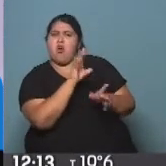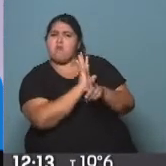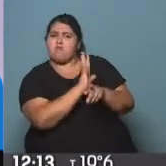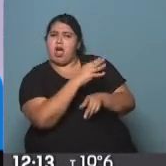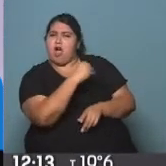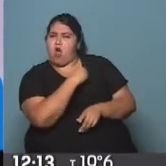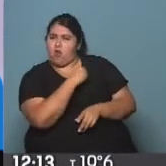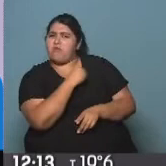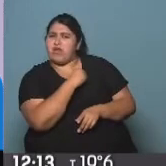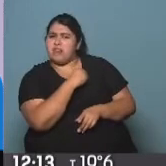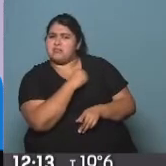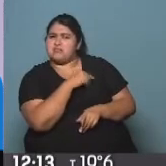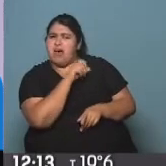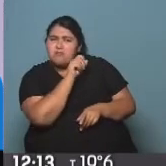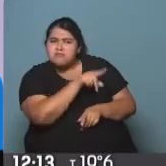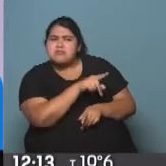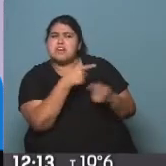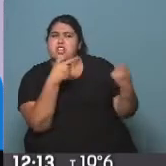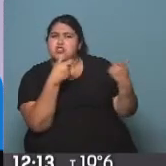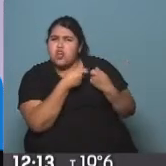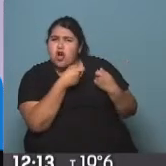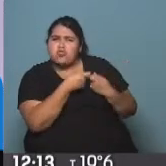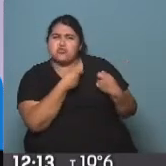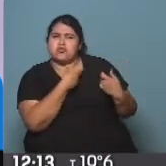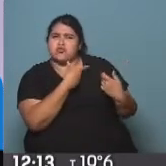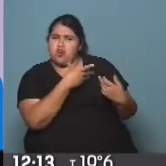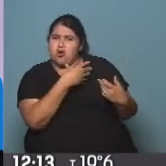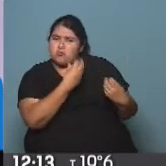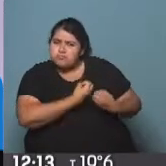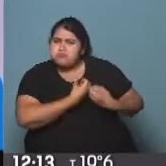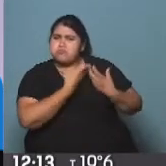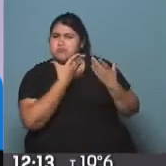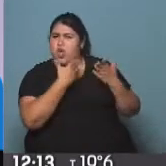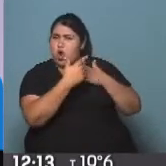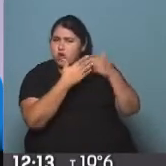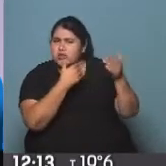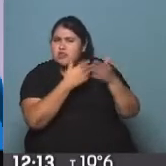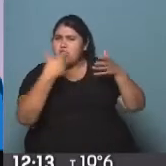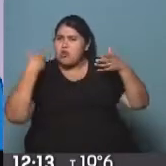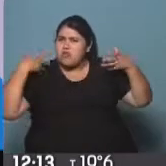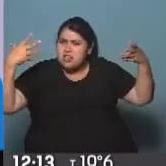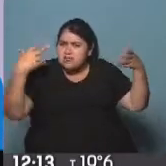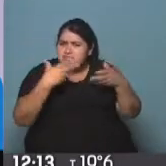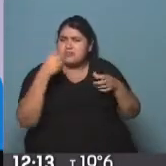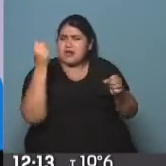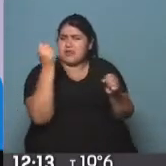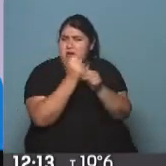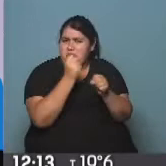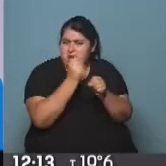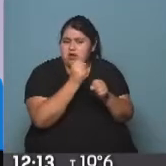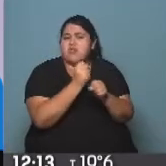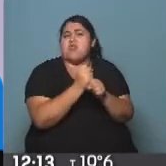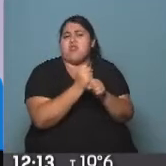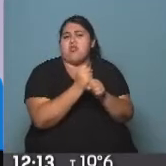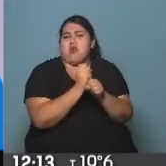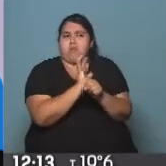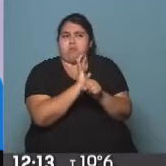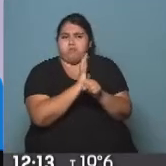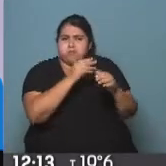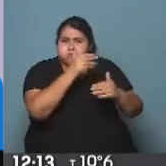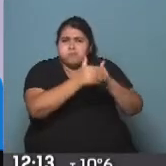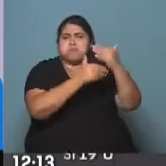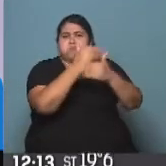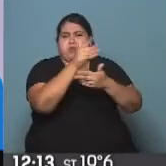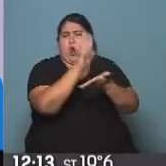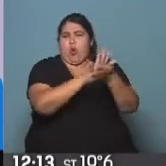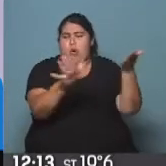confiable. Un socio protagonista y con vocación de construir colectivamente la gobernanza del siglo